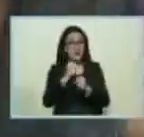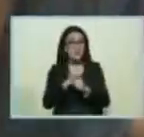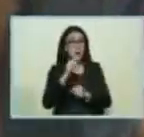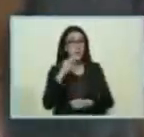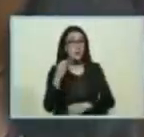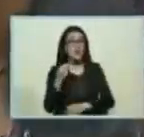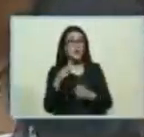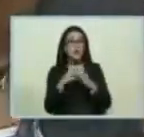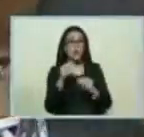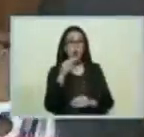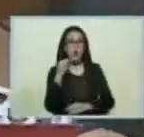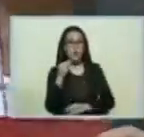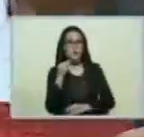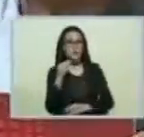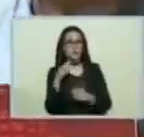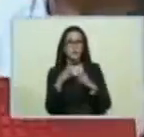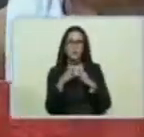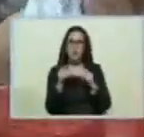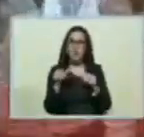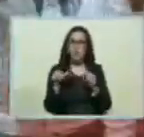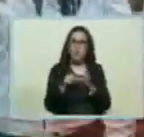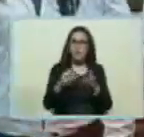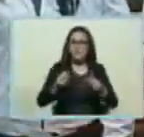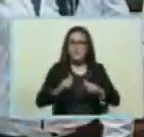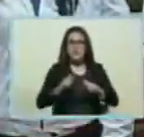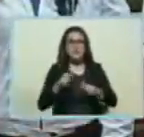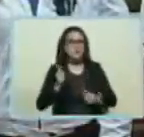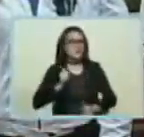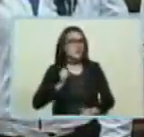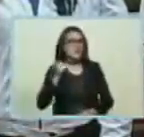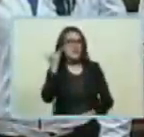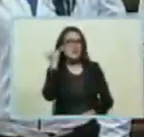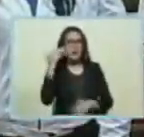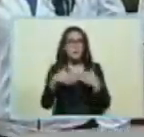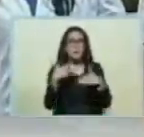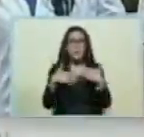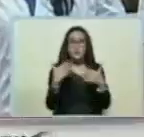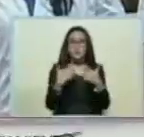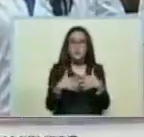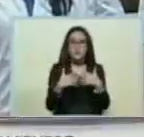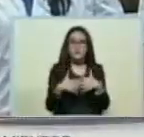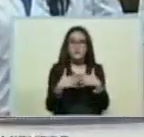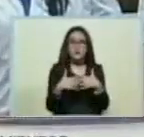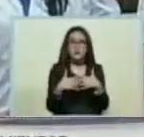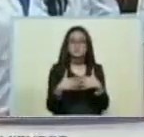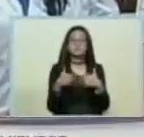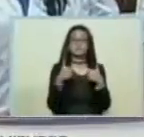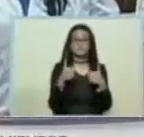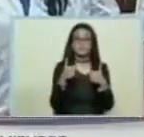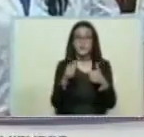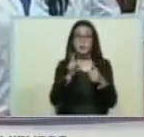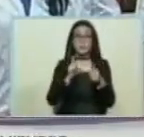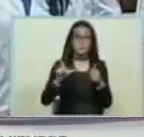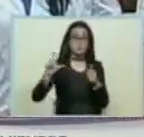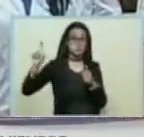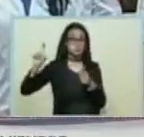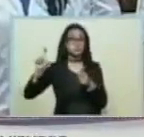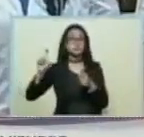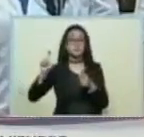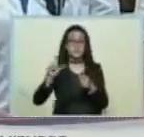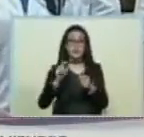y que toda la juventud, toda, donde viva, donde se encuentre, cualquiera sea la idea productiva, que efectivamente sea factible, sea financiada